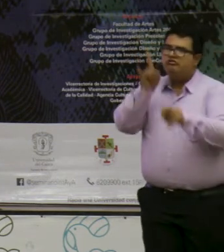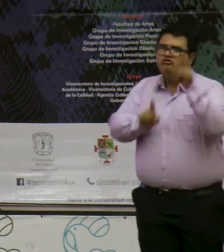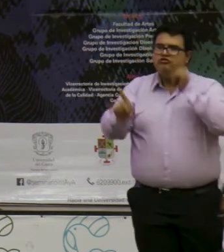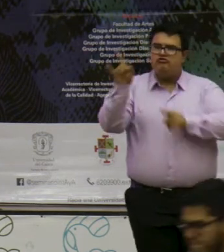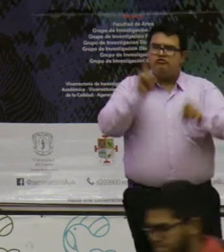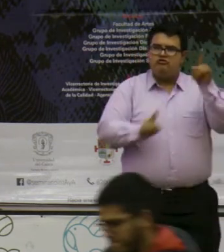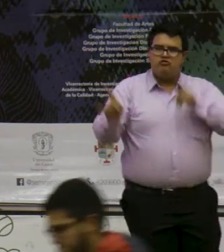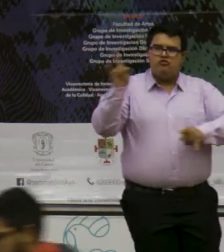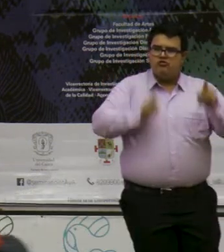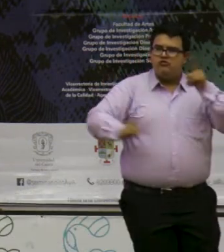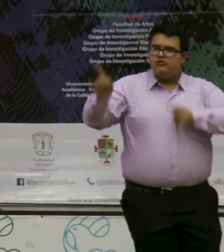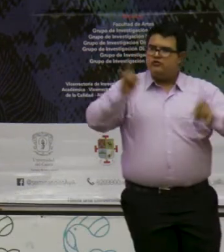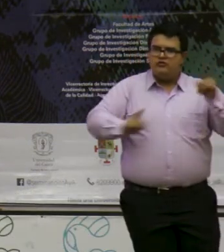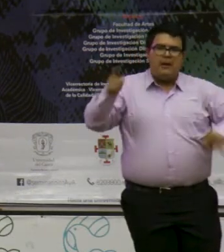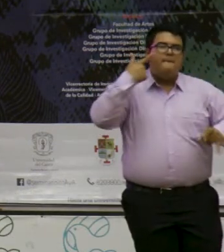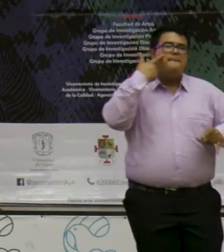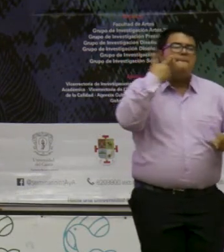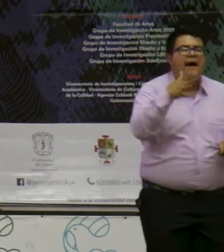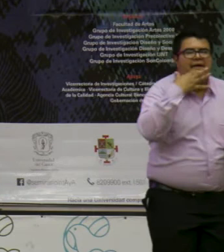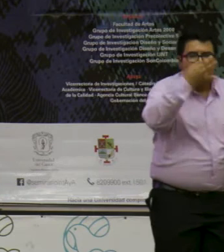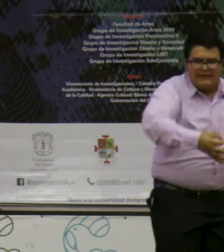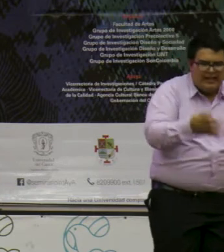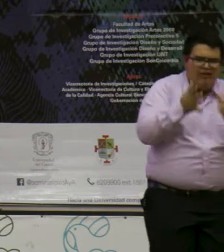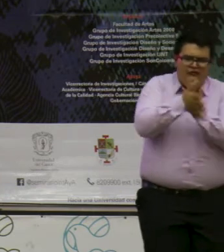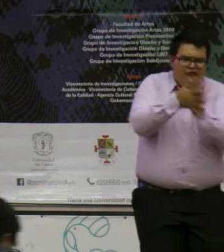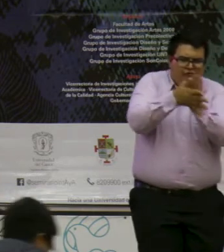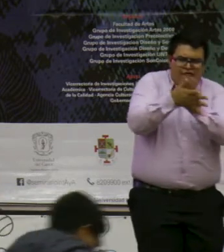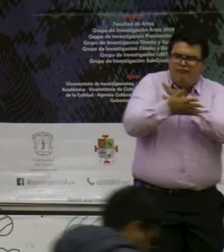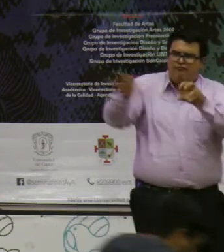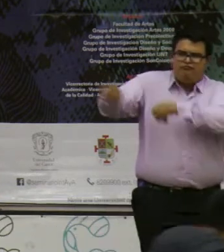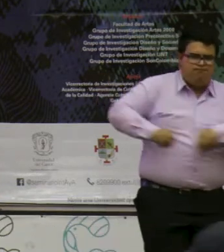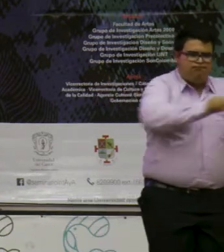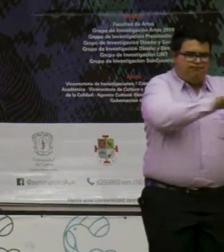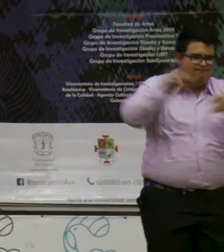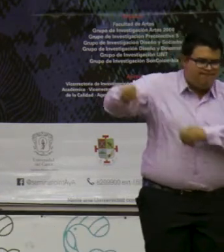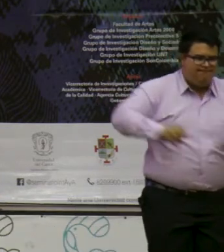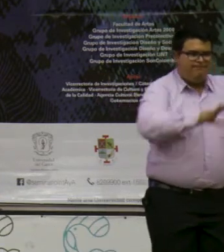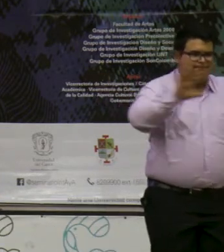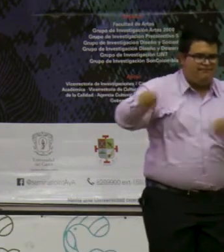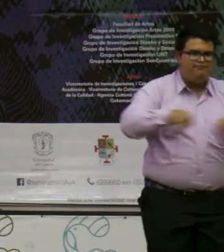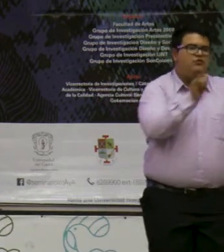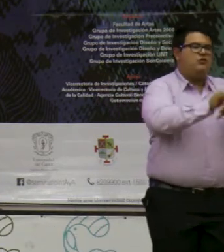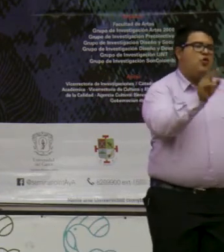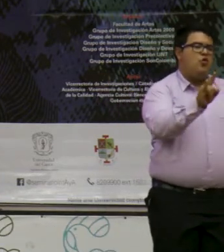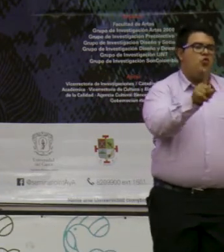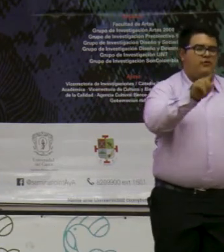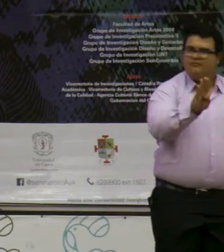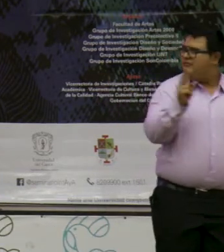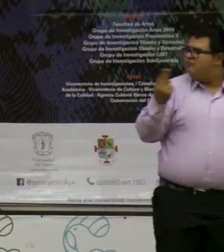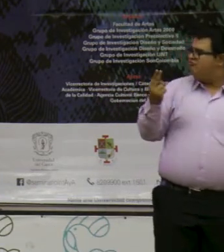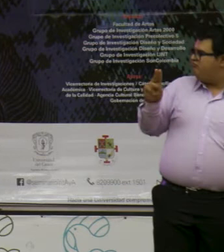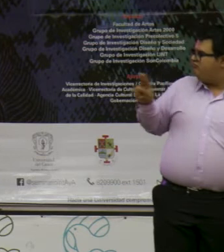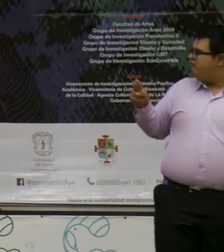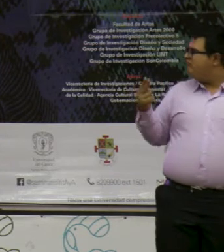el tráfico. Es un bus universal, ¿vale? Hace que la memoria sea esta